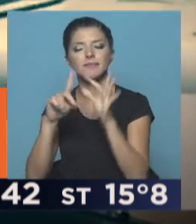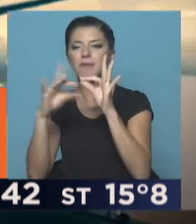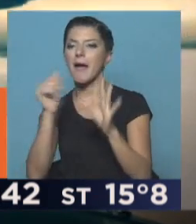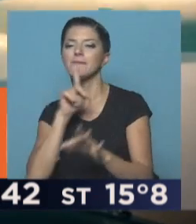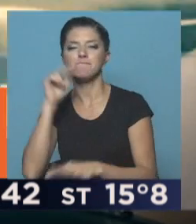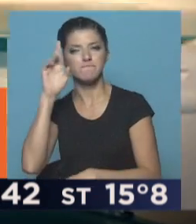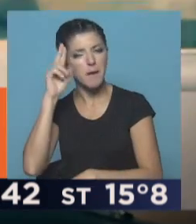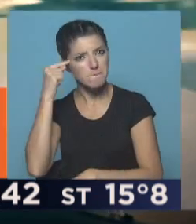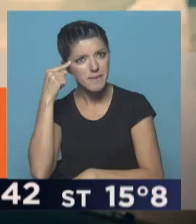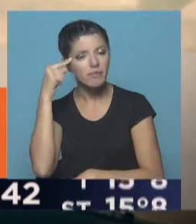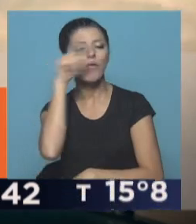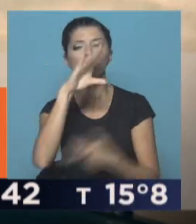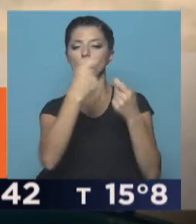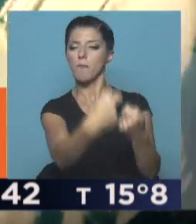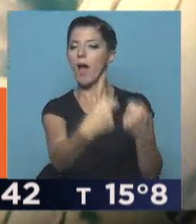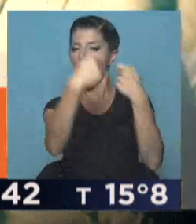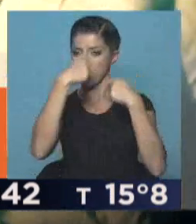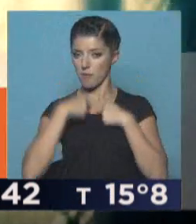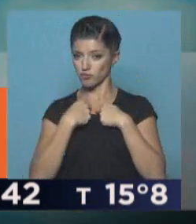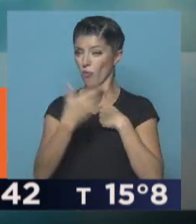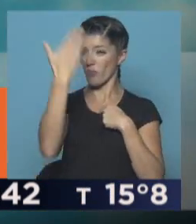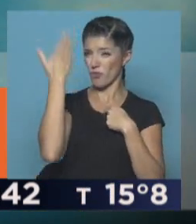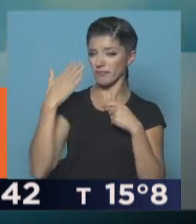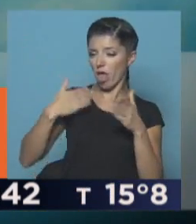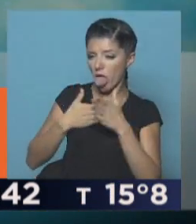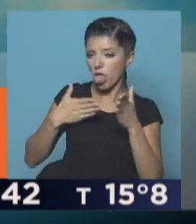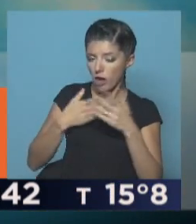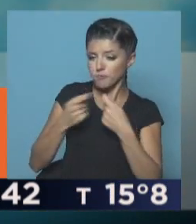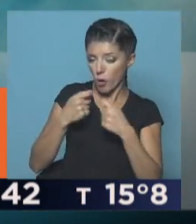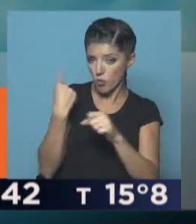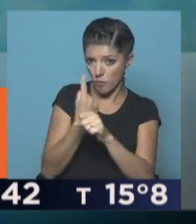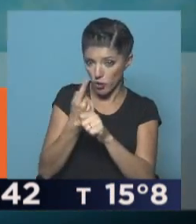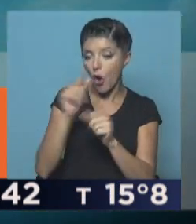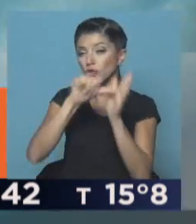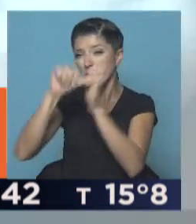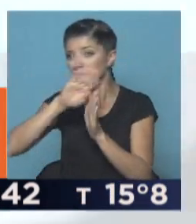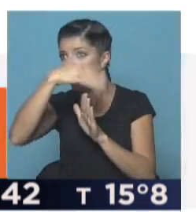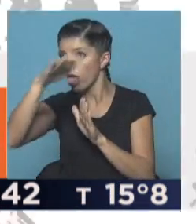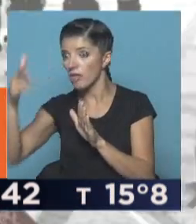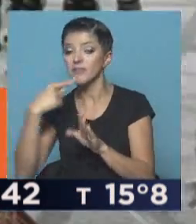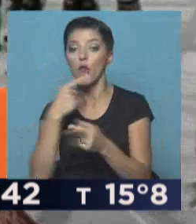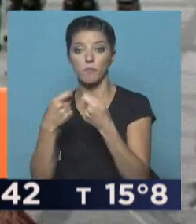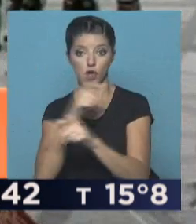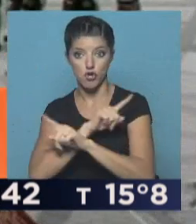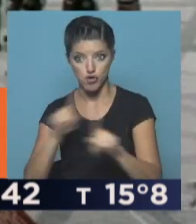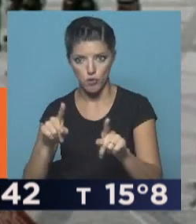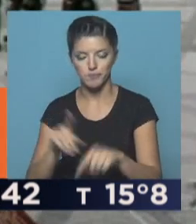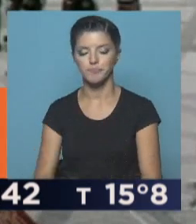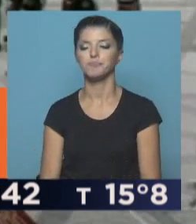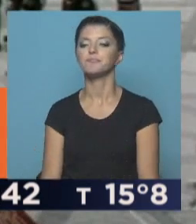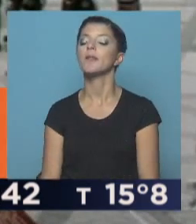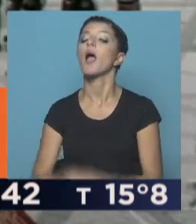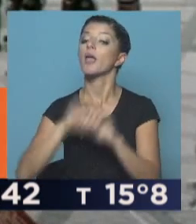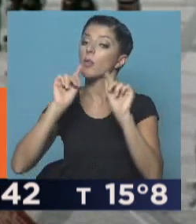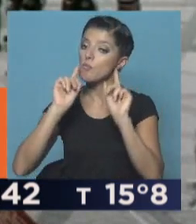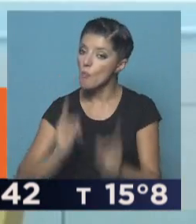una demostración de apoyo luego del bloqueo que le fue impuesto por varias naciones vecinas. Sin embargo,